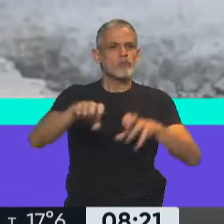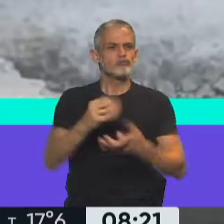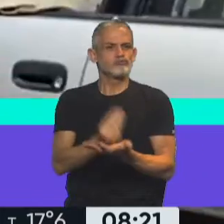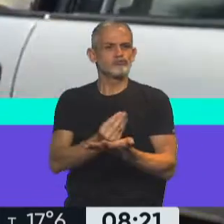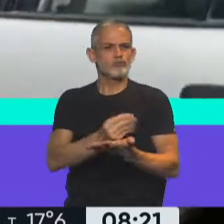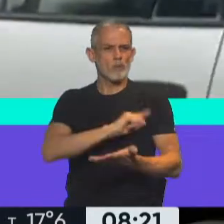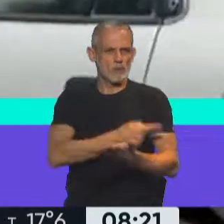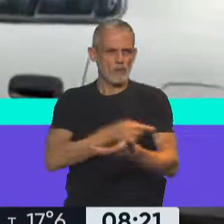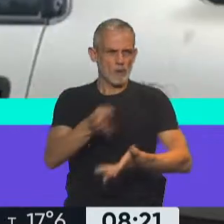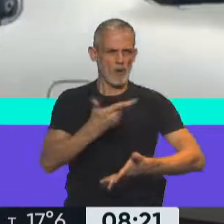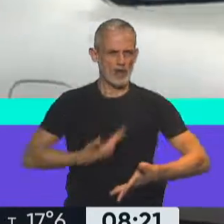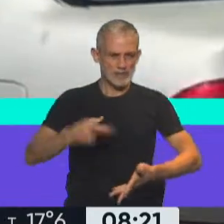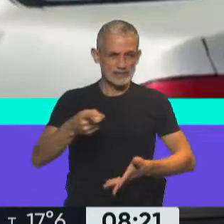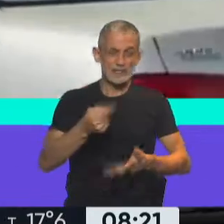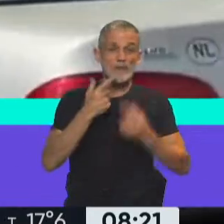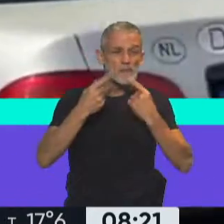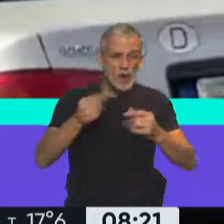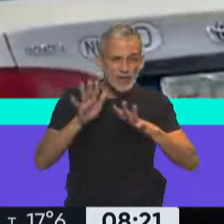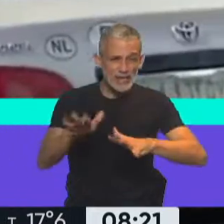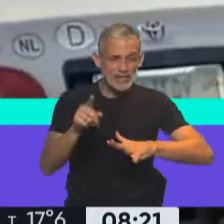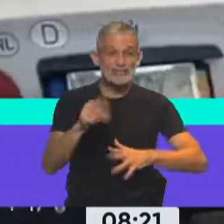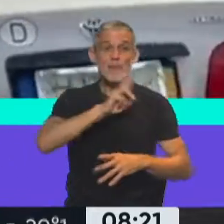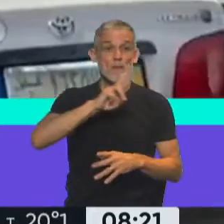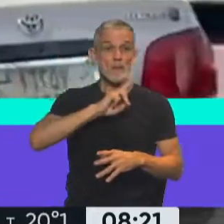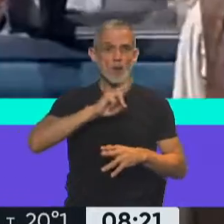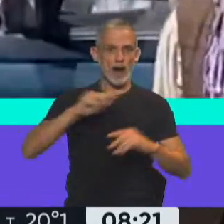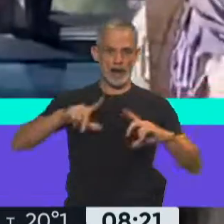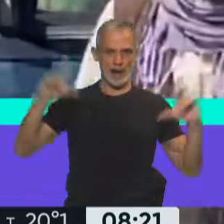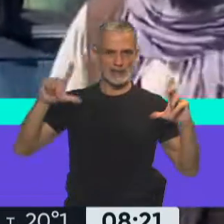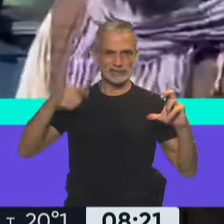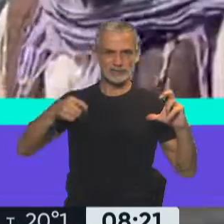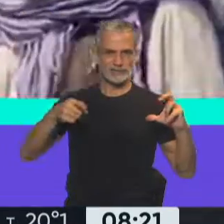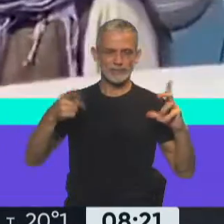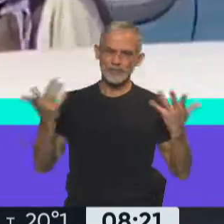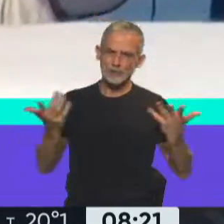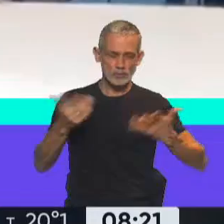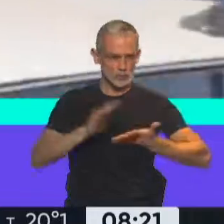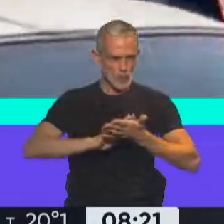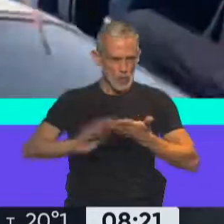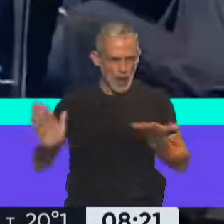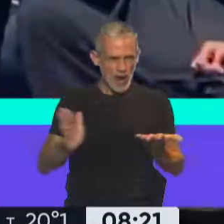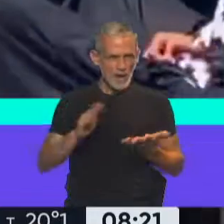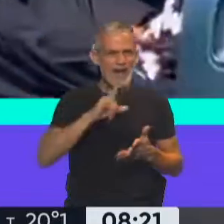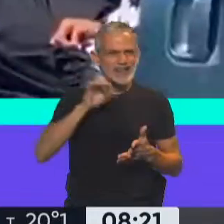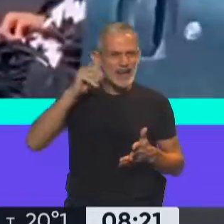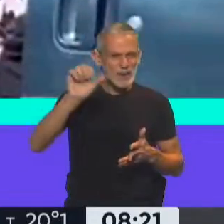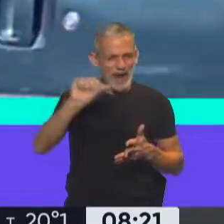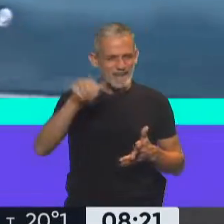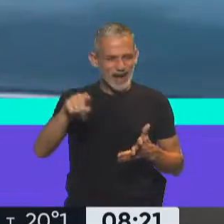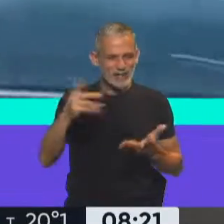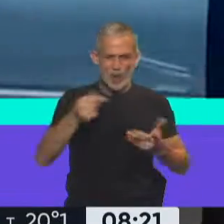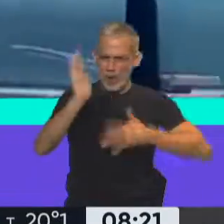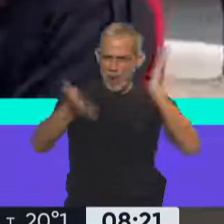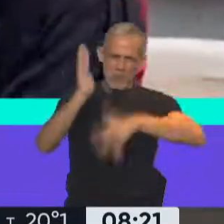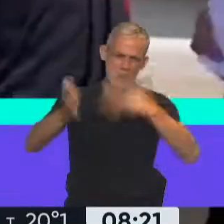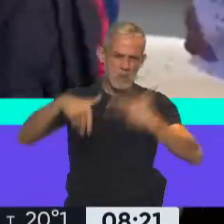poder. Este tipo de protestas, con mujeres como protagonistas, son inéditas para los talibanes, que reprimieron